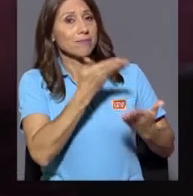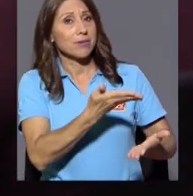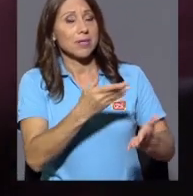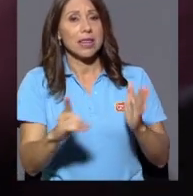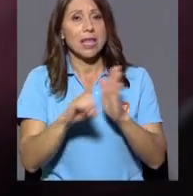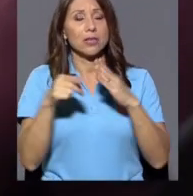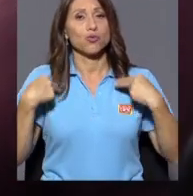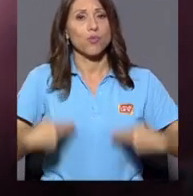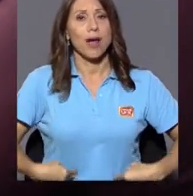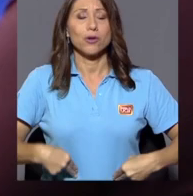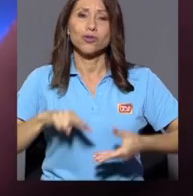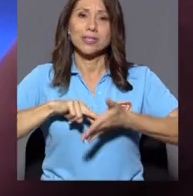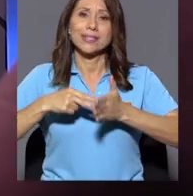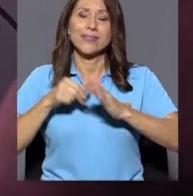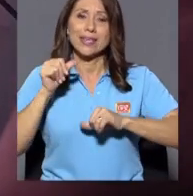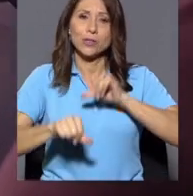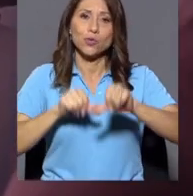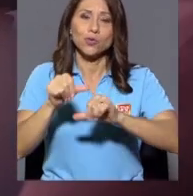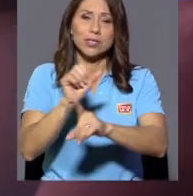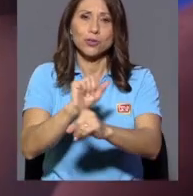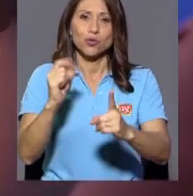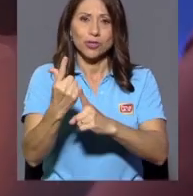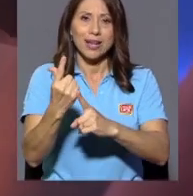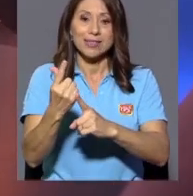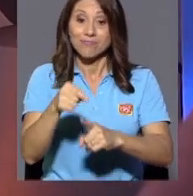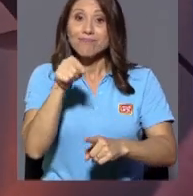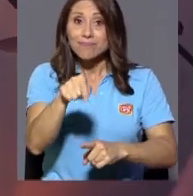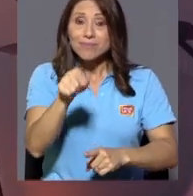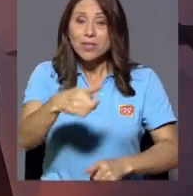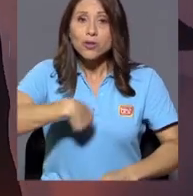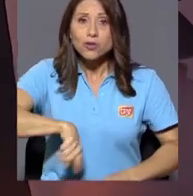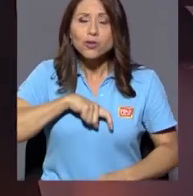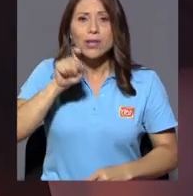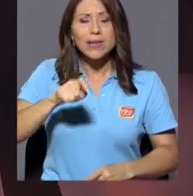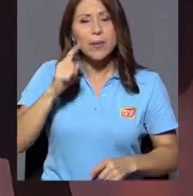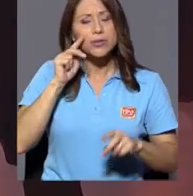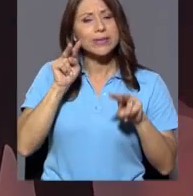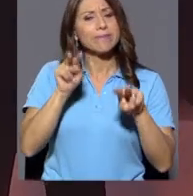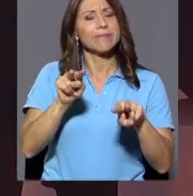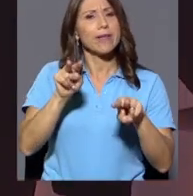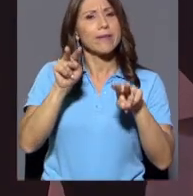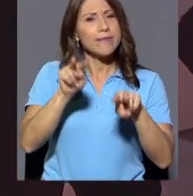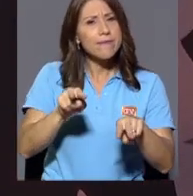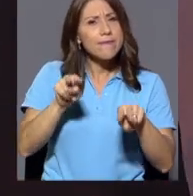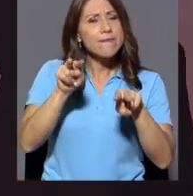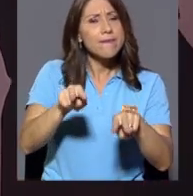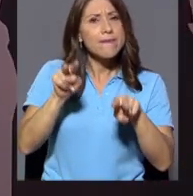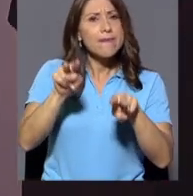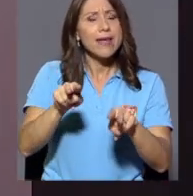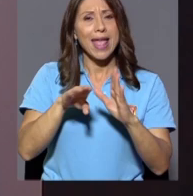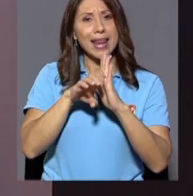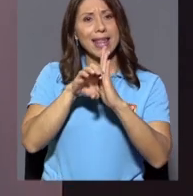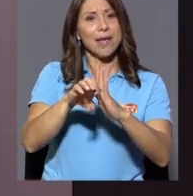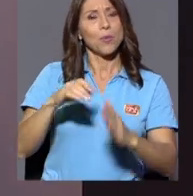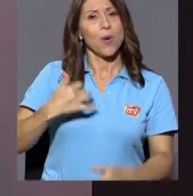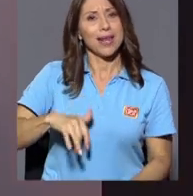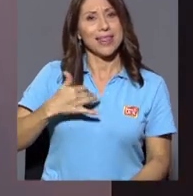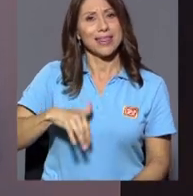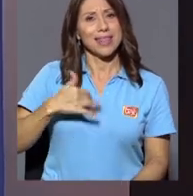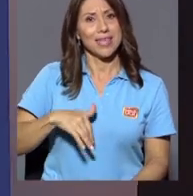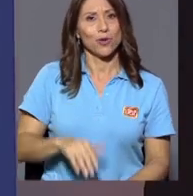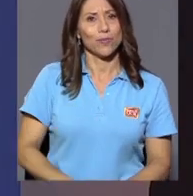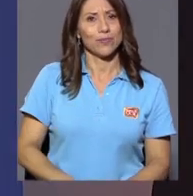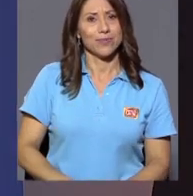néstor los derechos humanos son luchas sociales y es desde esas luchas sociales deberían y revisar y ver constantemente el ejemplo argentino